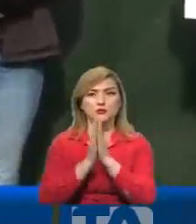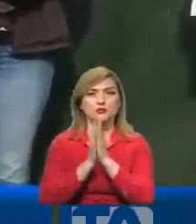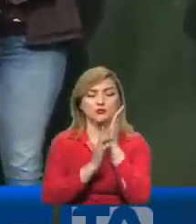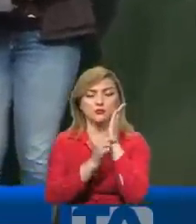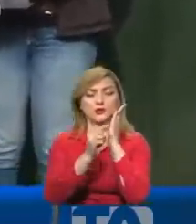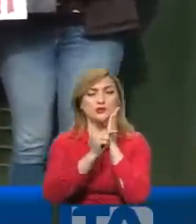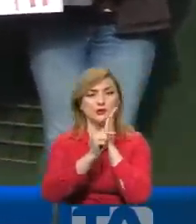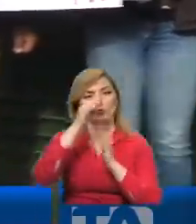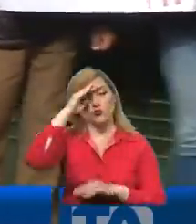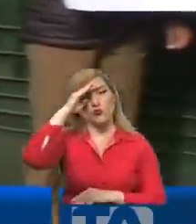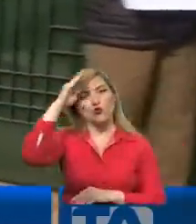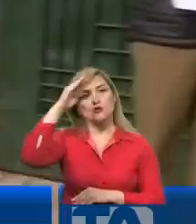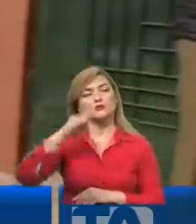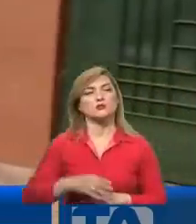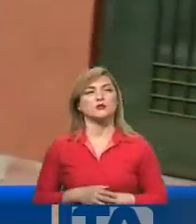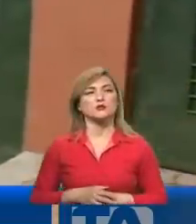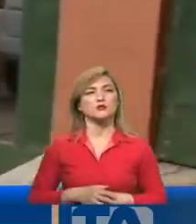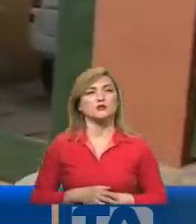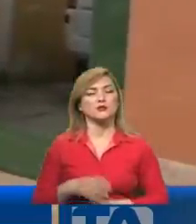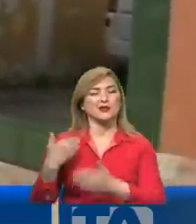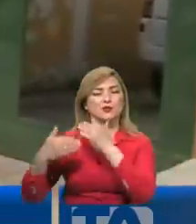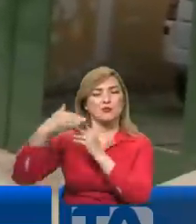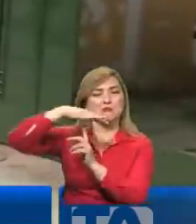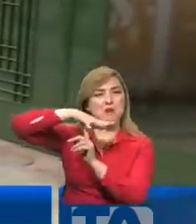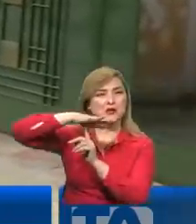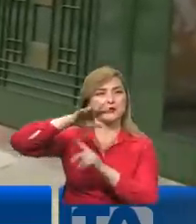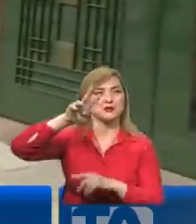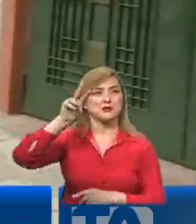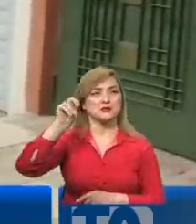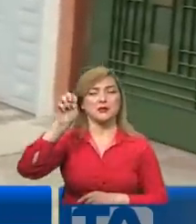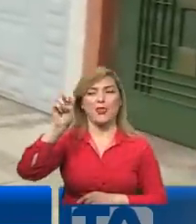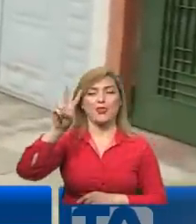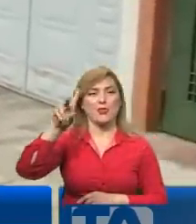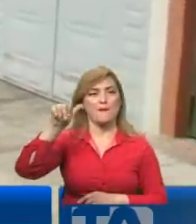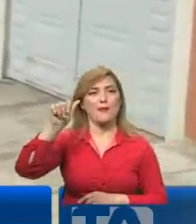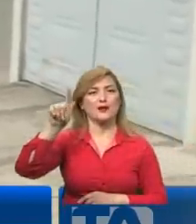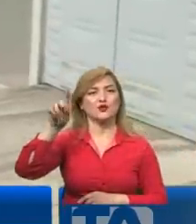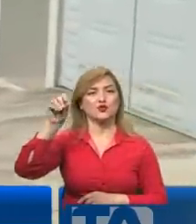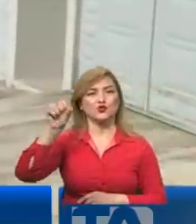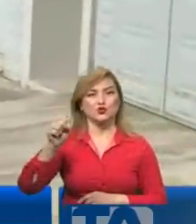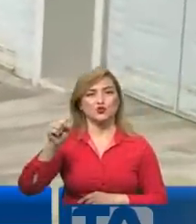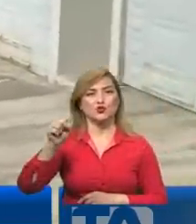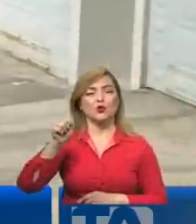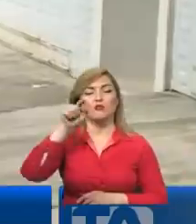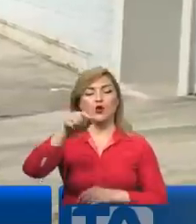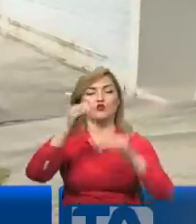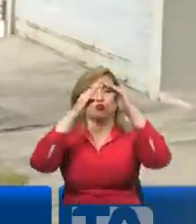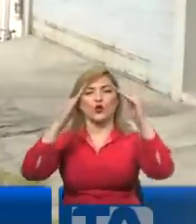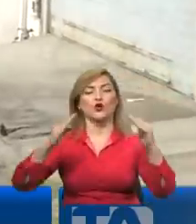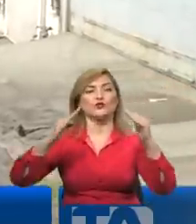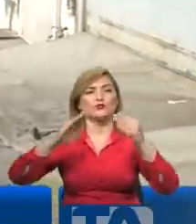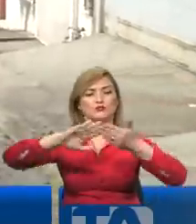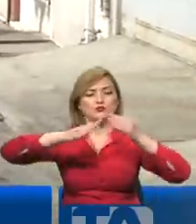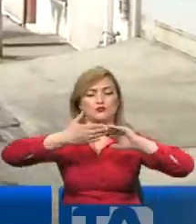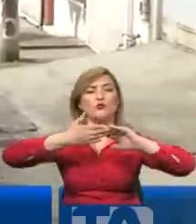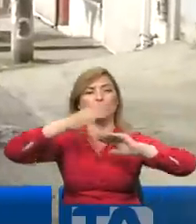Ministerio del Interior que en el antiguo Parque Los Nevados nos ponga una UPC comunitaria para que tengamos